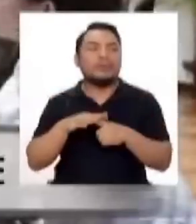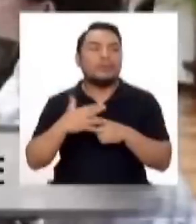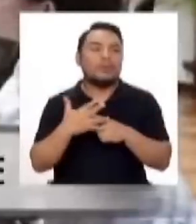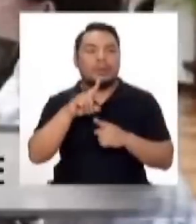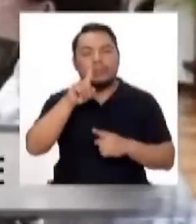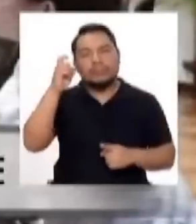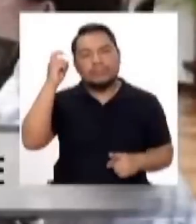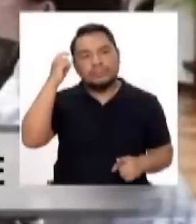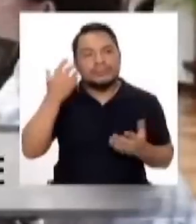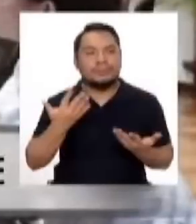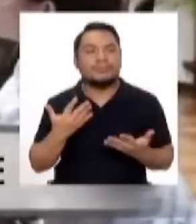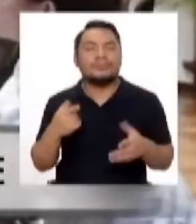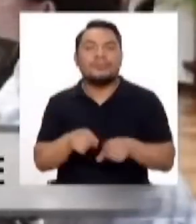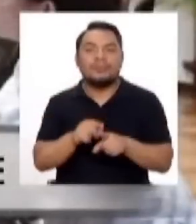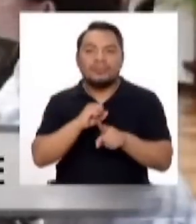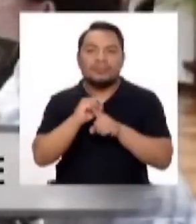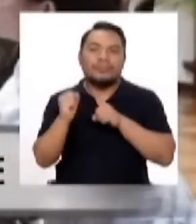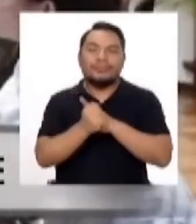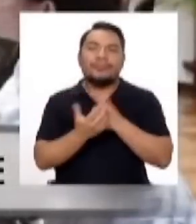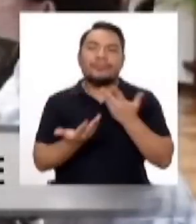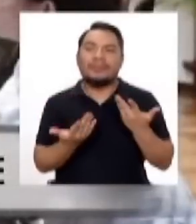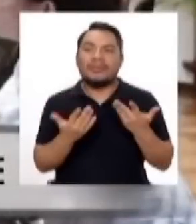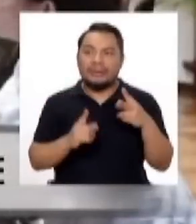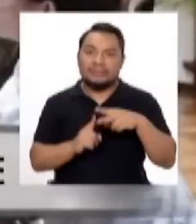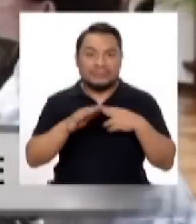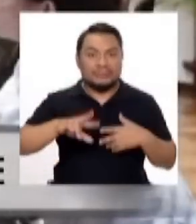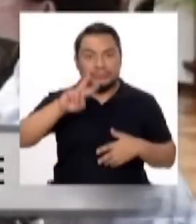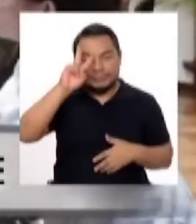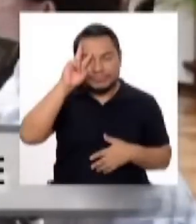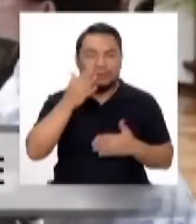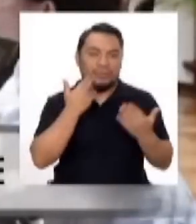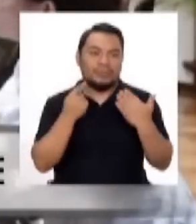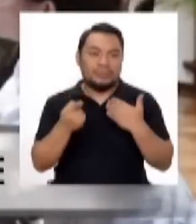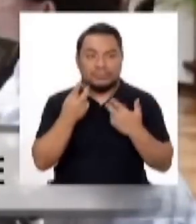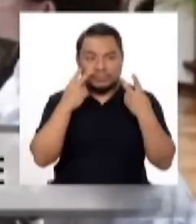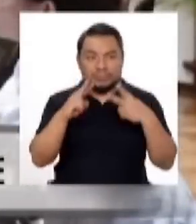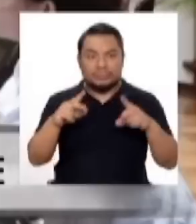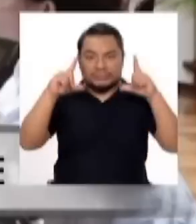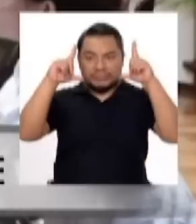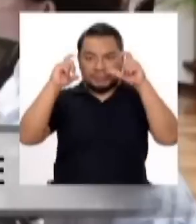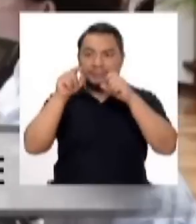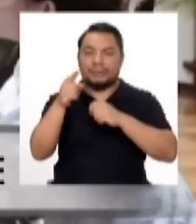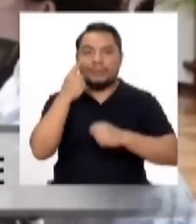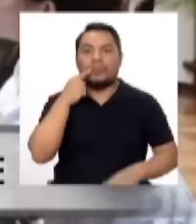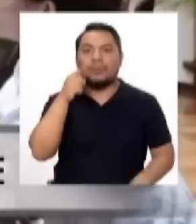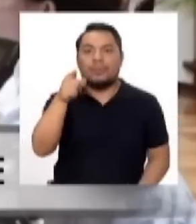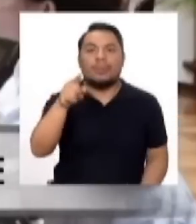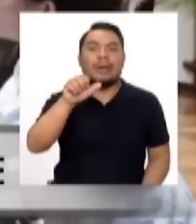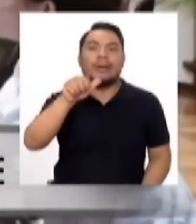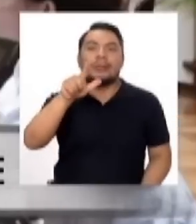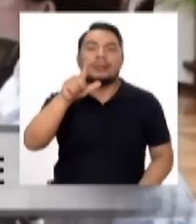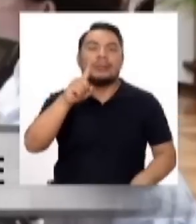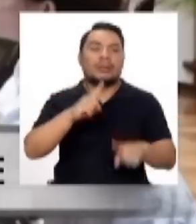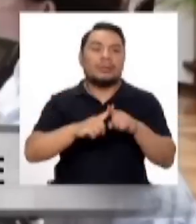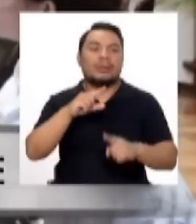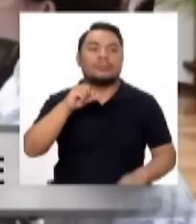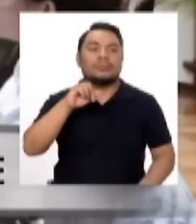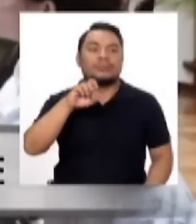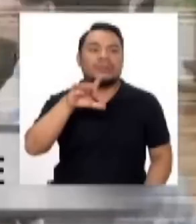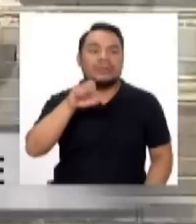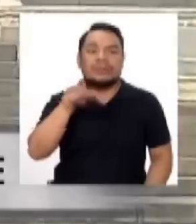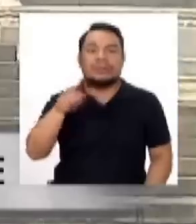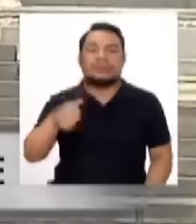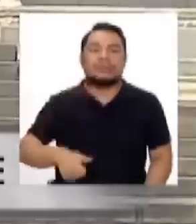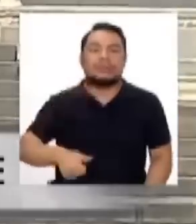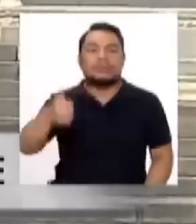política y social que atraviesa nuestro país. Ahí podemos observar en imágenes al señor Alex González Díaz,